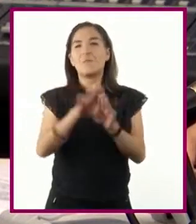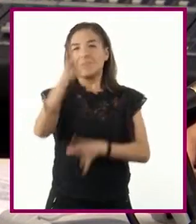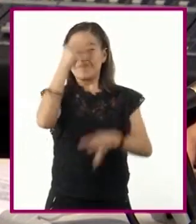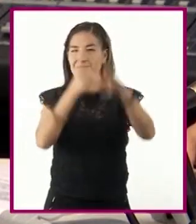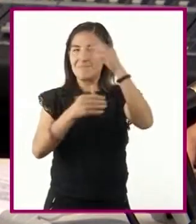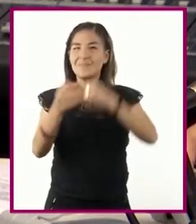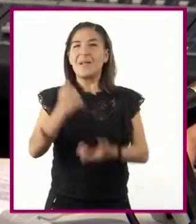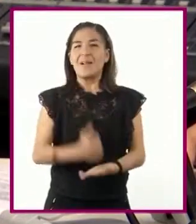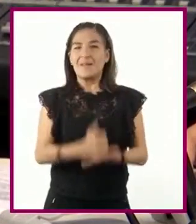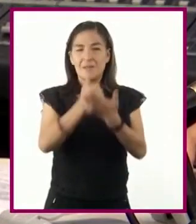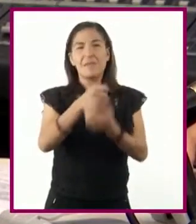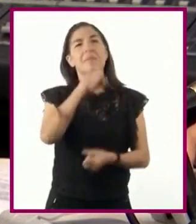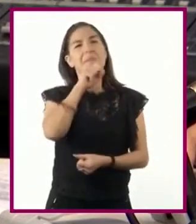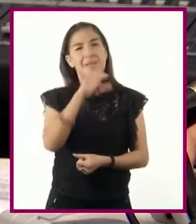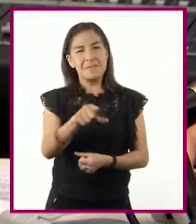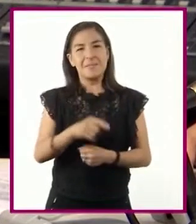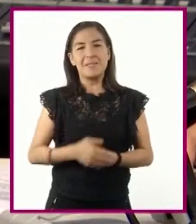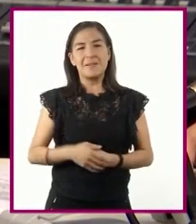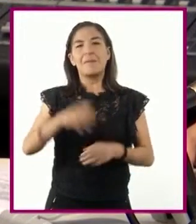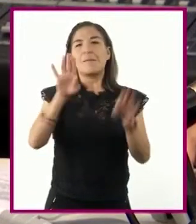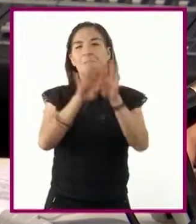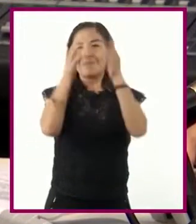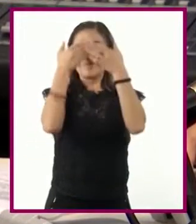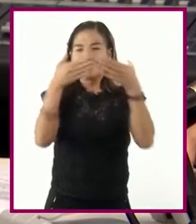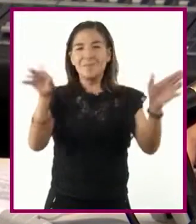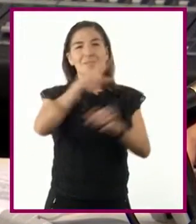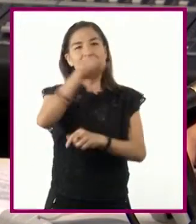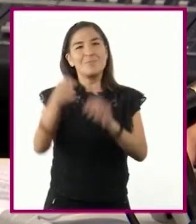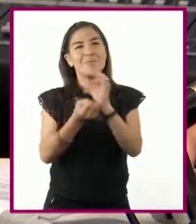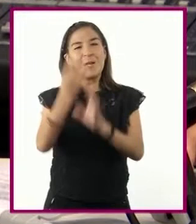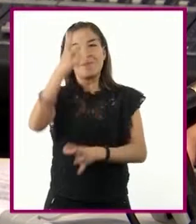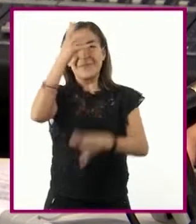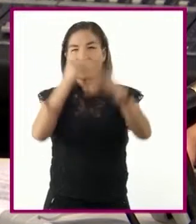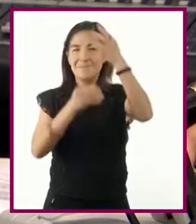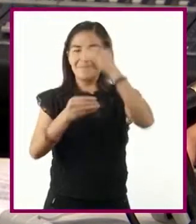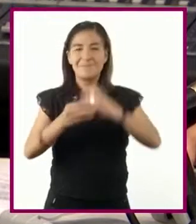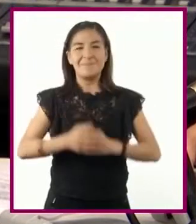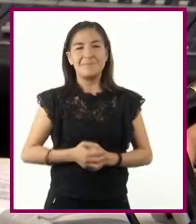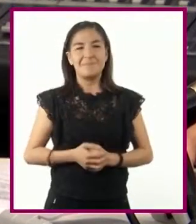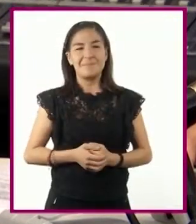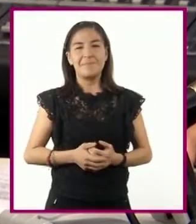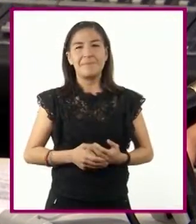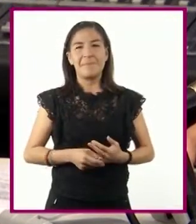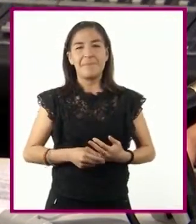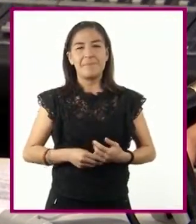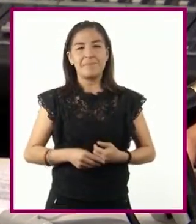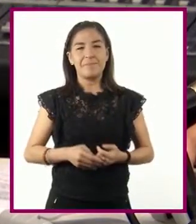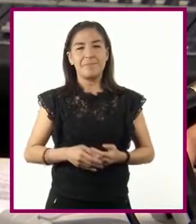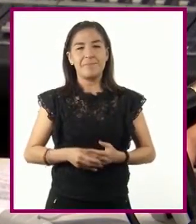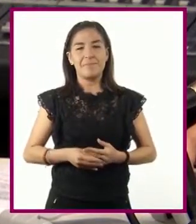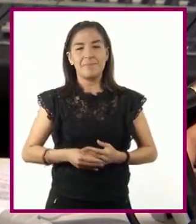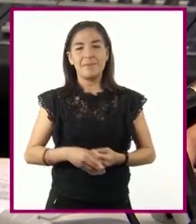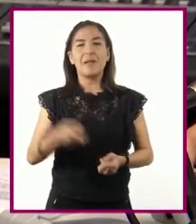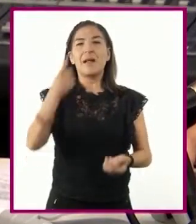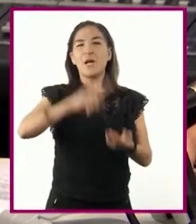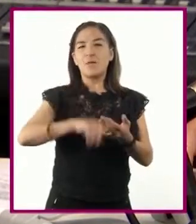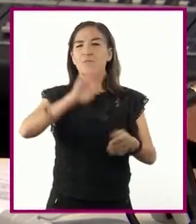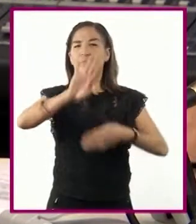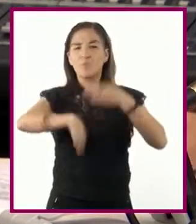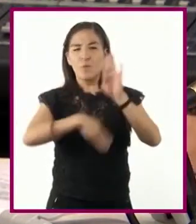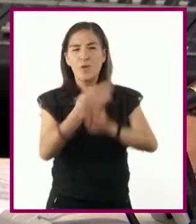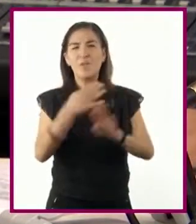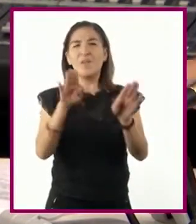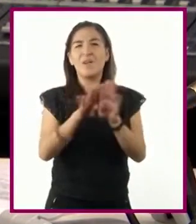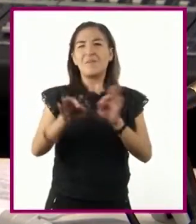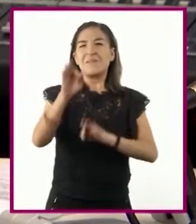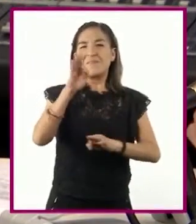aprendido, incluso a ampliar el conocimiento. El mundo físico y el